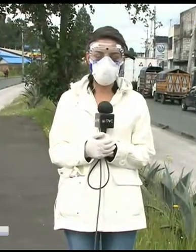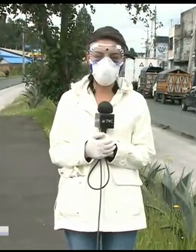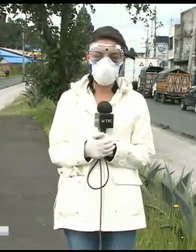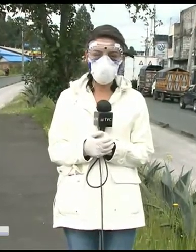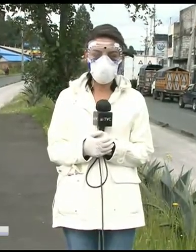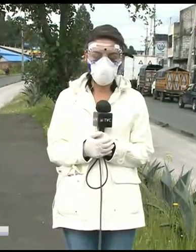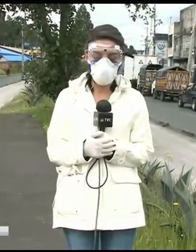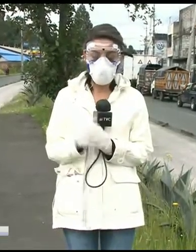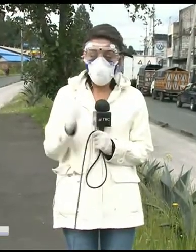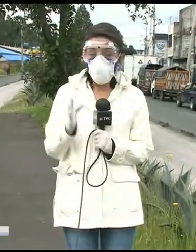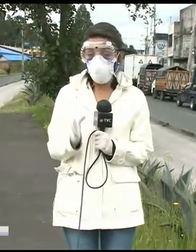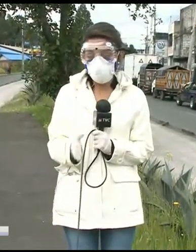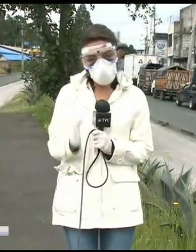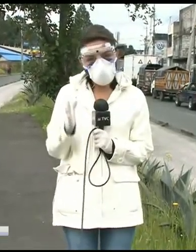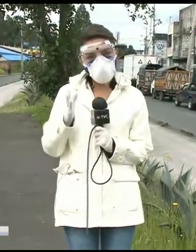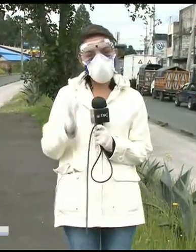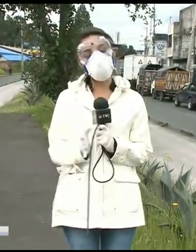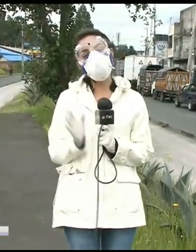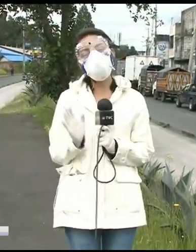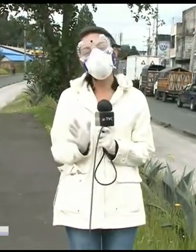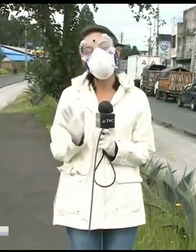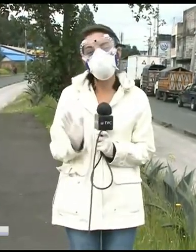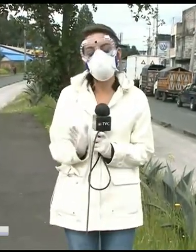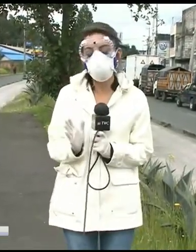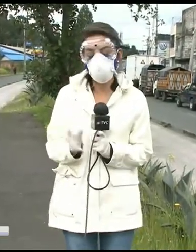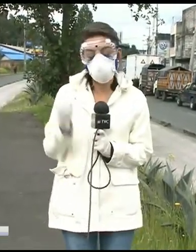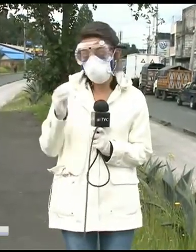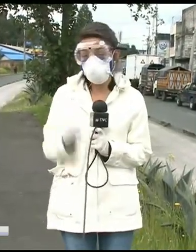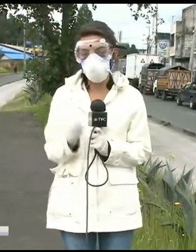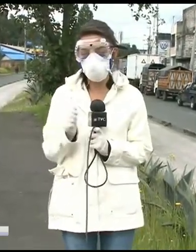imagínense lo que podría suceder. A ver, estamos sobre la avenida